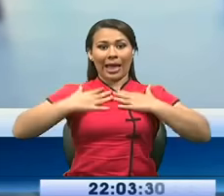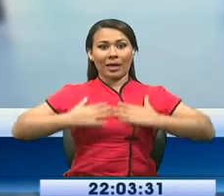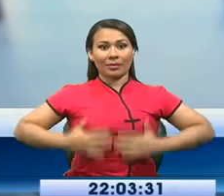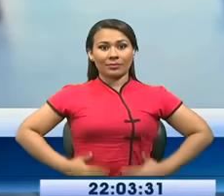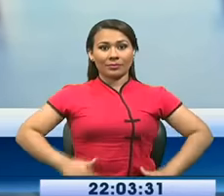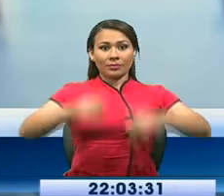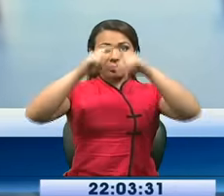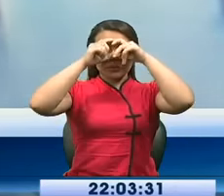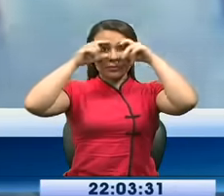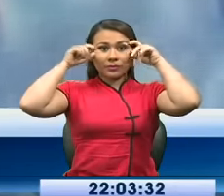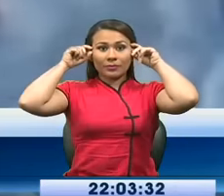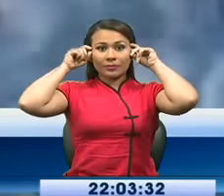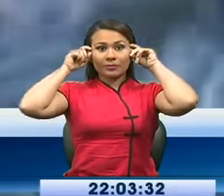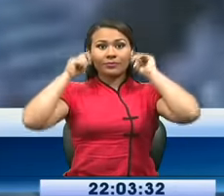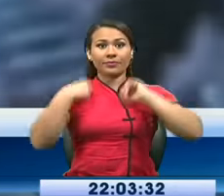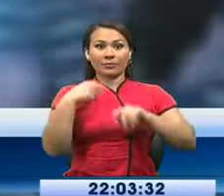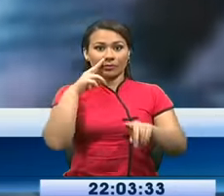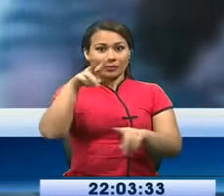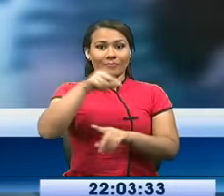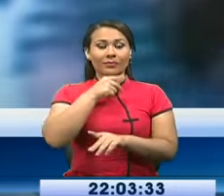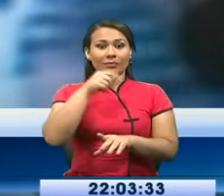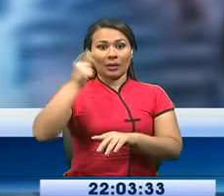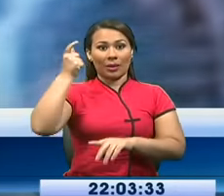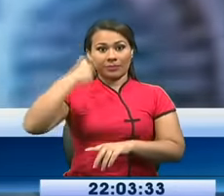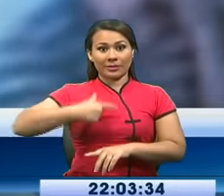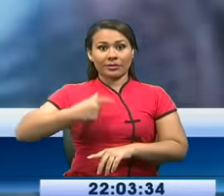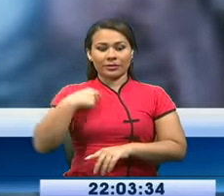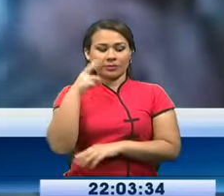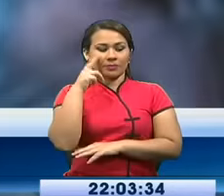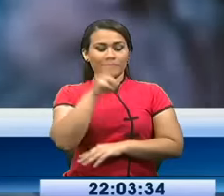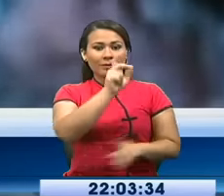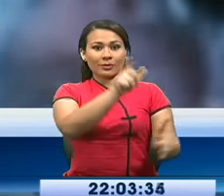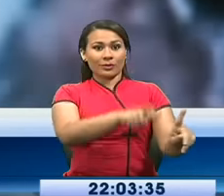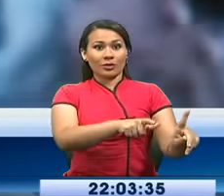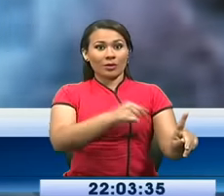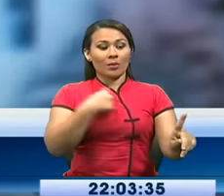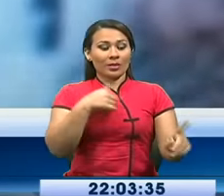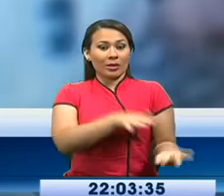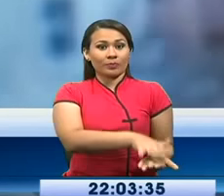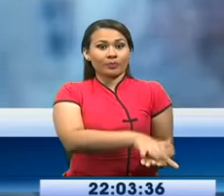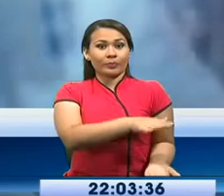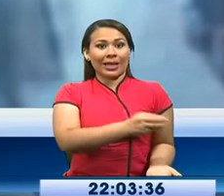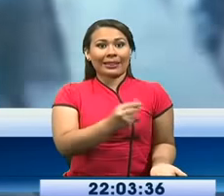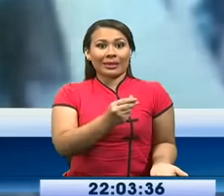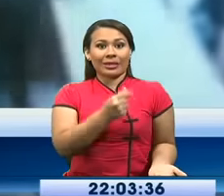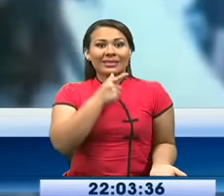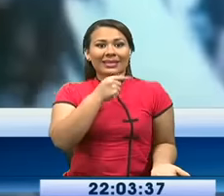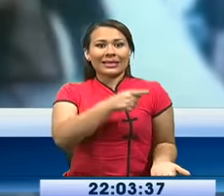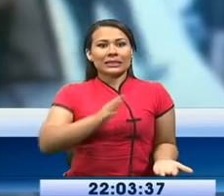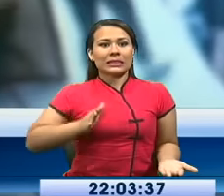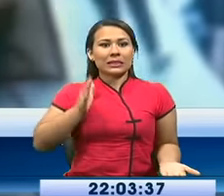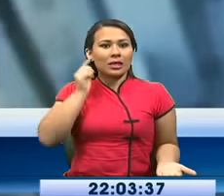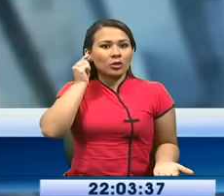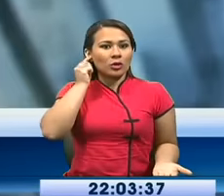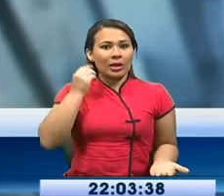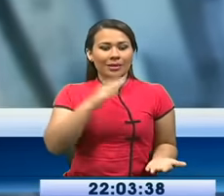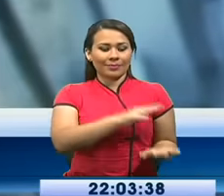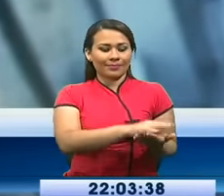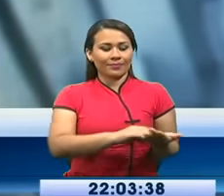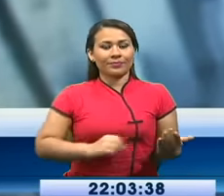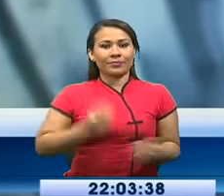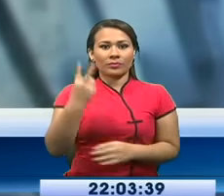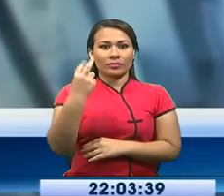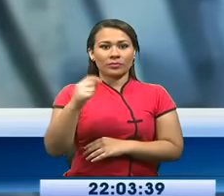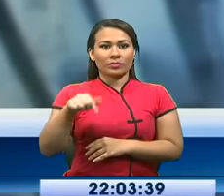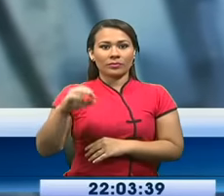lentes. Según el estudio policial, es quien se encarga de identificar a la víctima, en este caso una señora que retiró $12,000. Cuando sale,